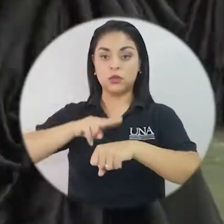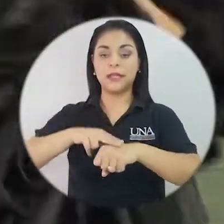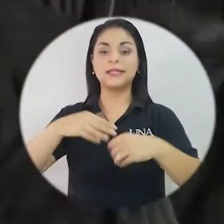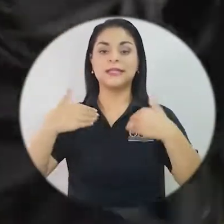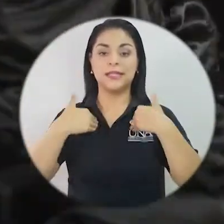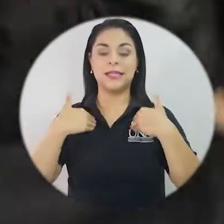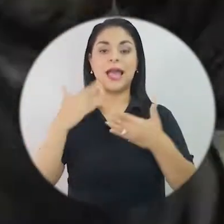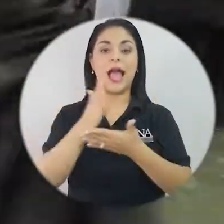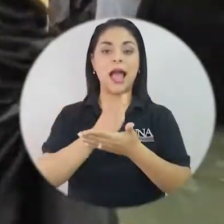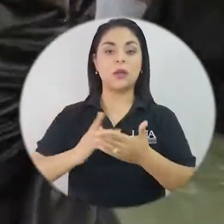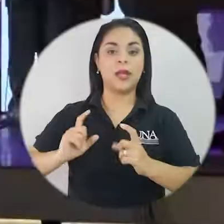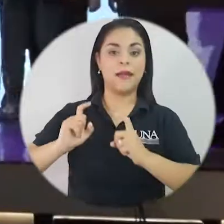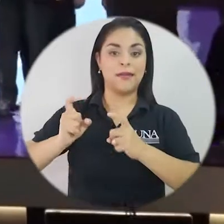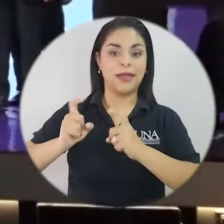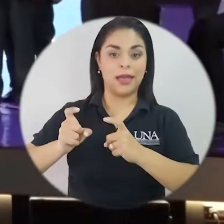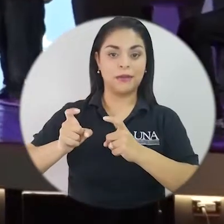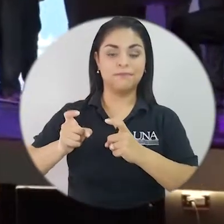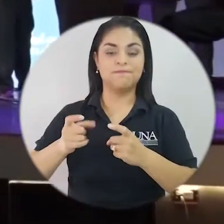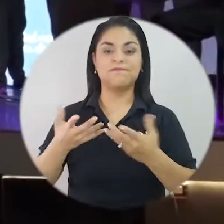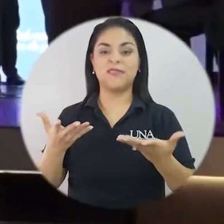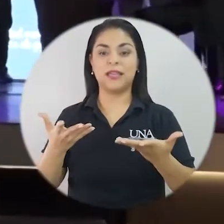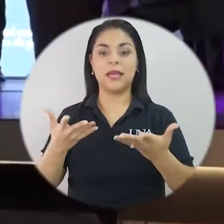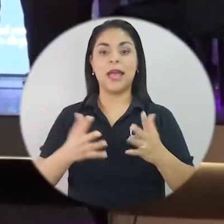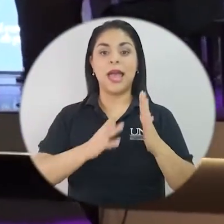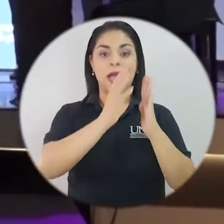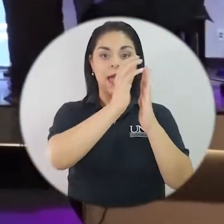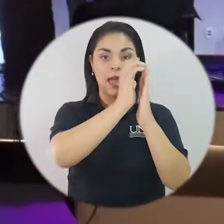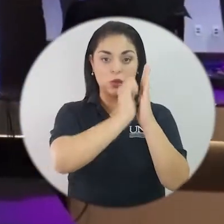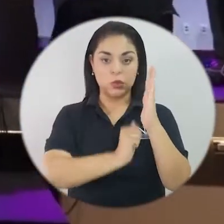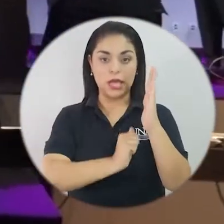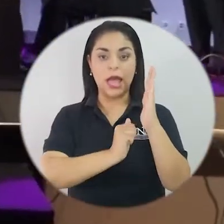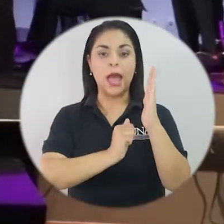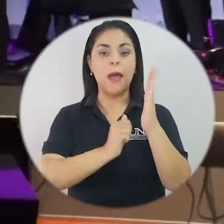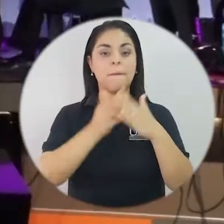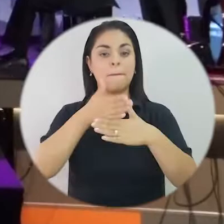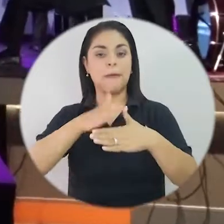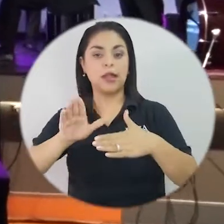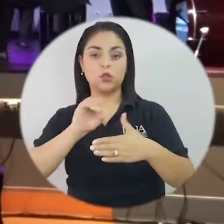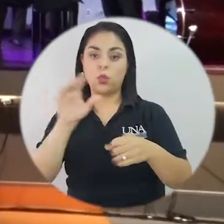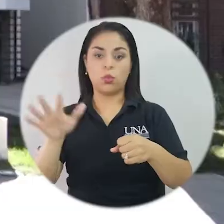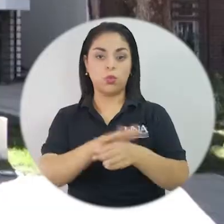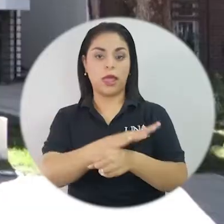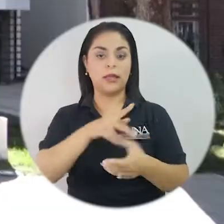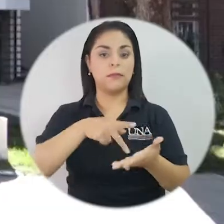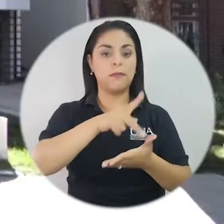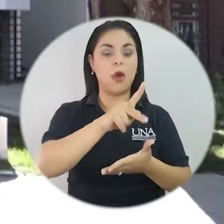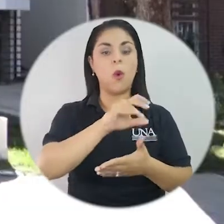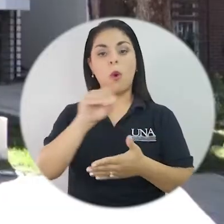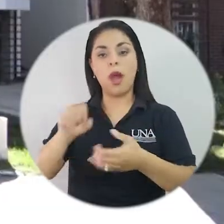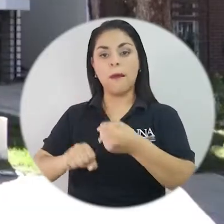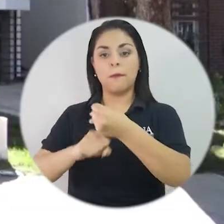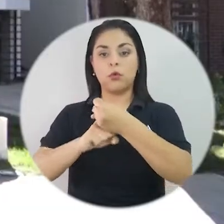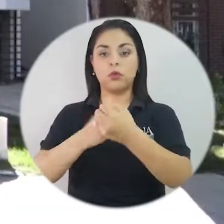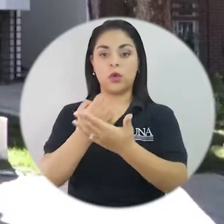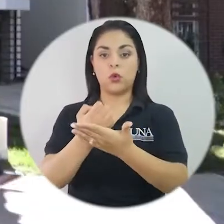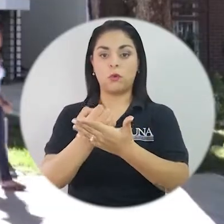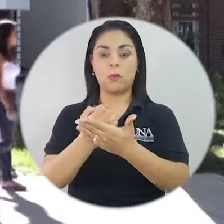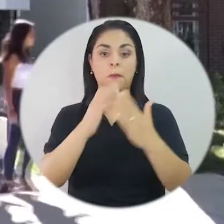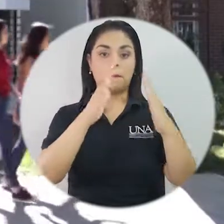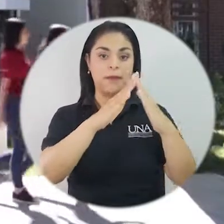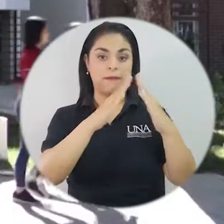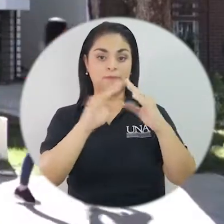UNA cuenta con algún tipo de beca, que va desde la exoneración parcial o total de pago hasta apoyo